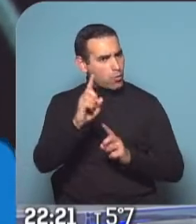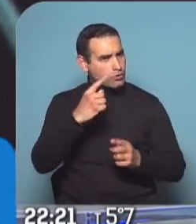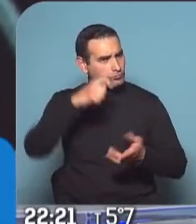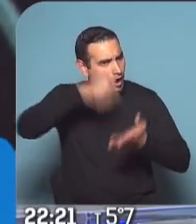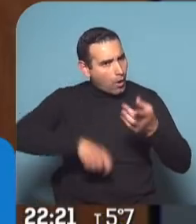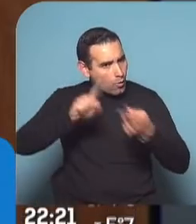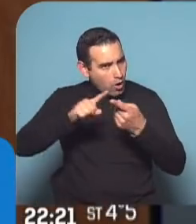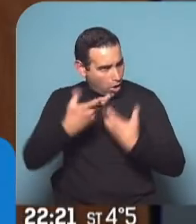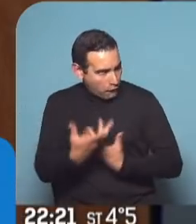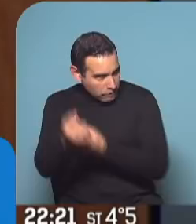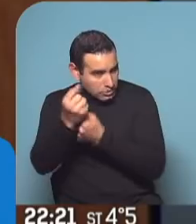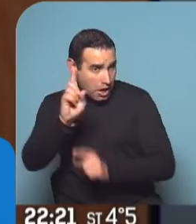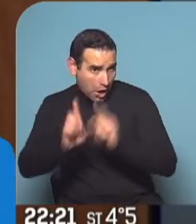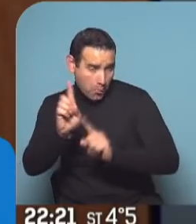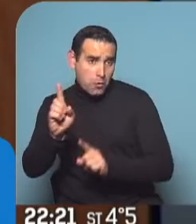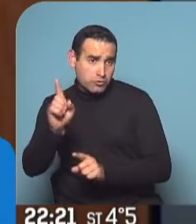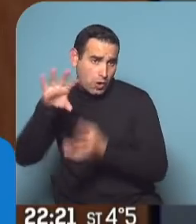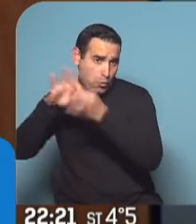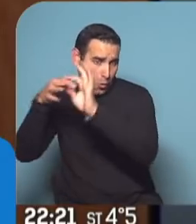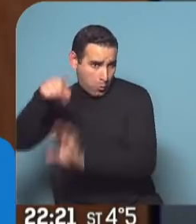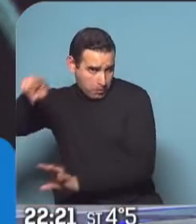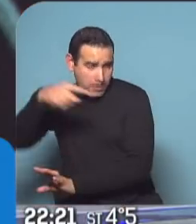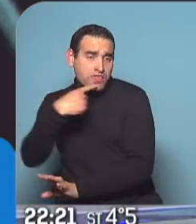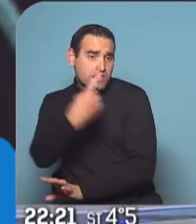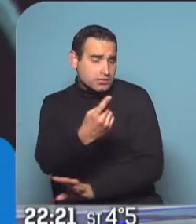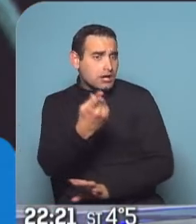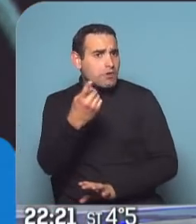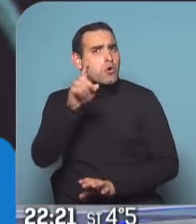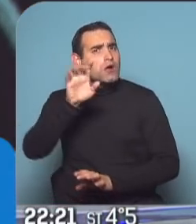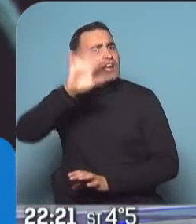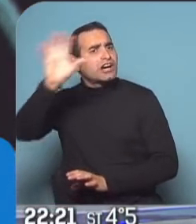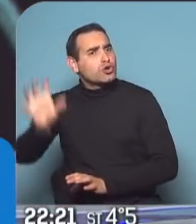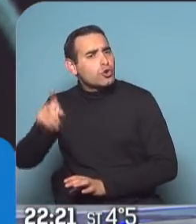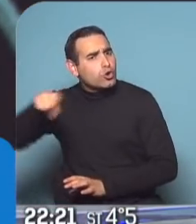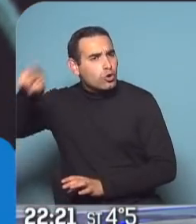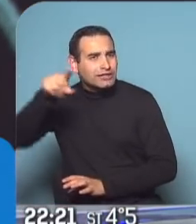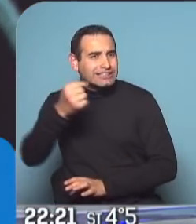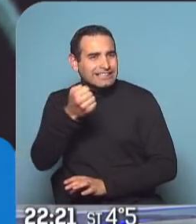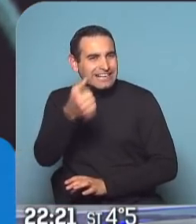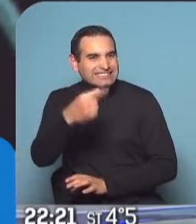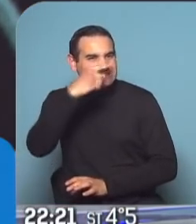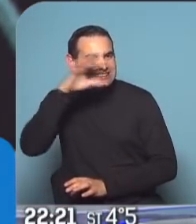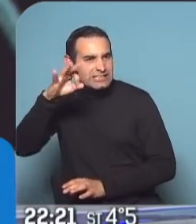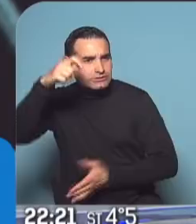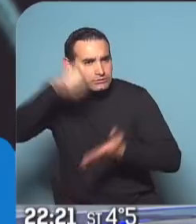desde Europa marcan, por ejemplo, el hecho de que es una región que tiene casi 70